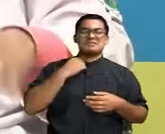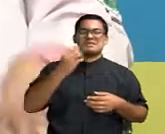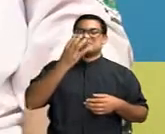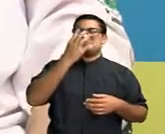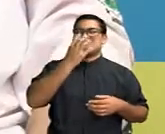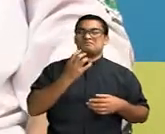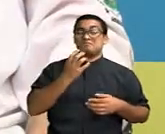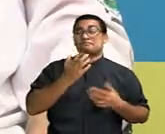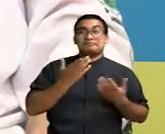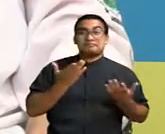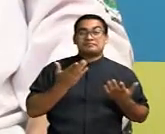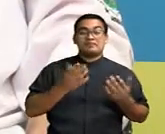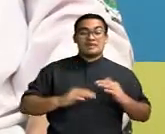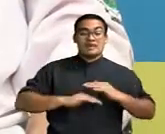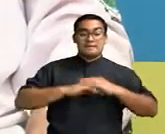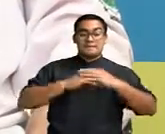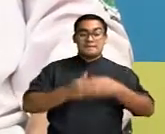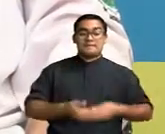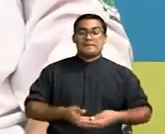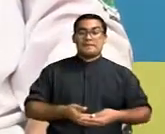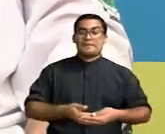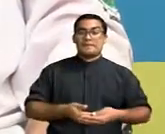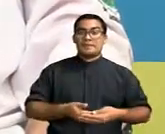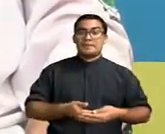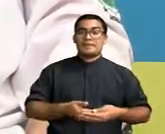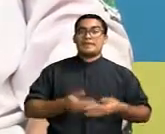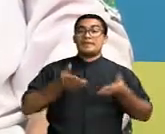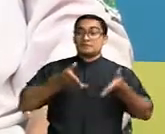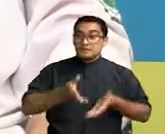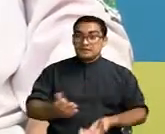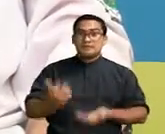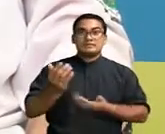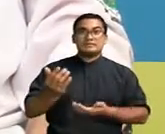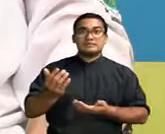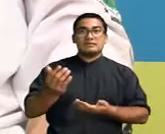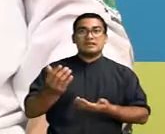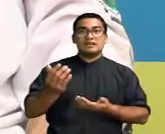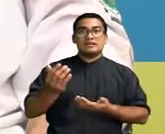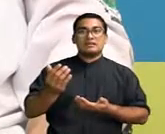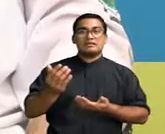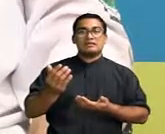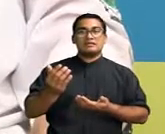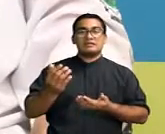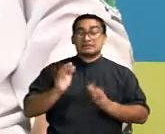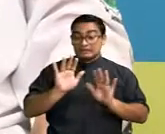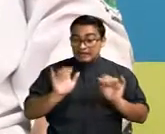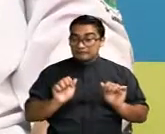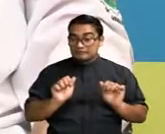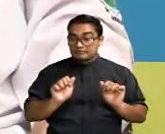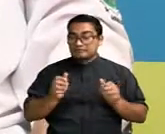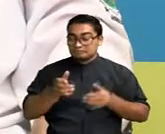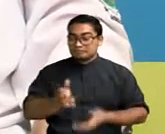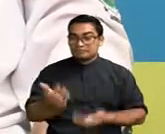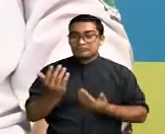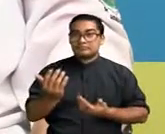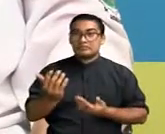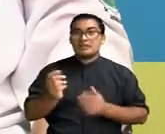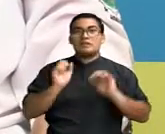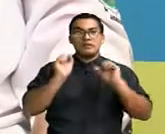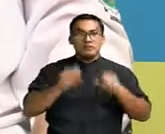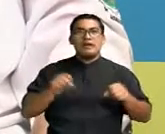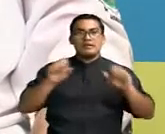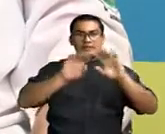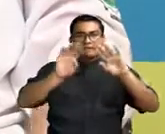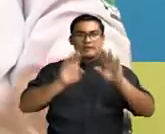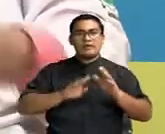disfórico menstrual, pero en el embarazo o después del parto, una depresión posparto, que puede llegar a una psicosis